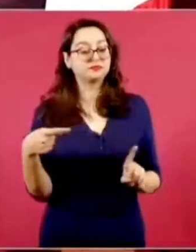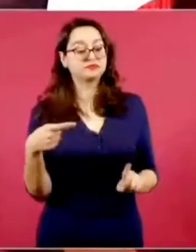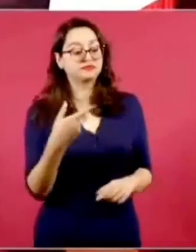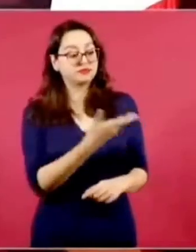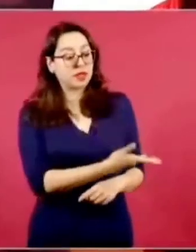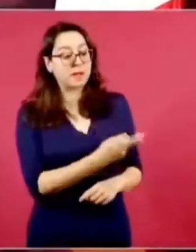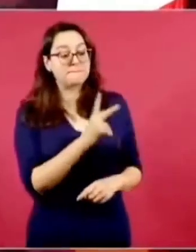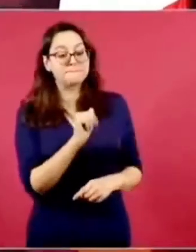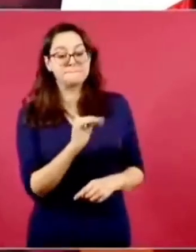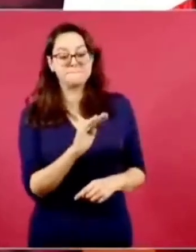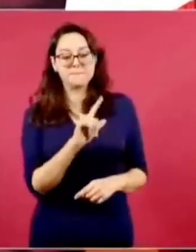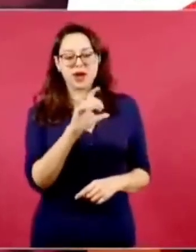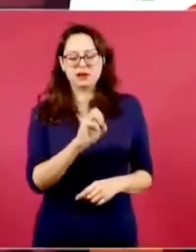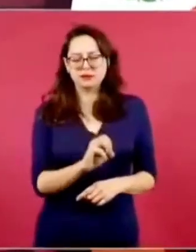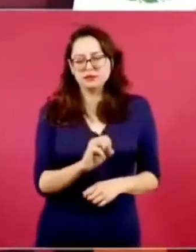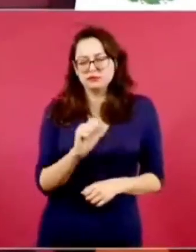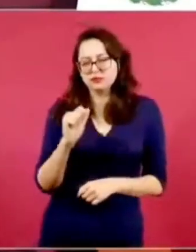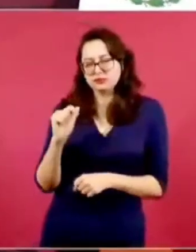puso